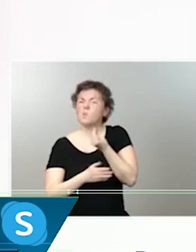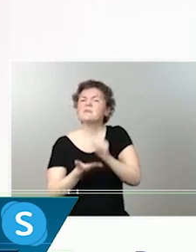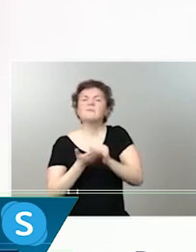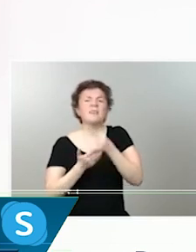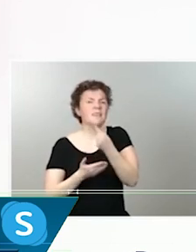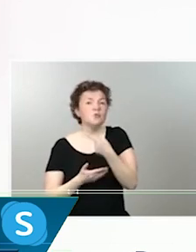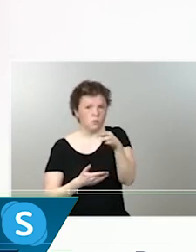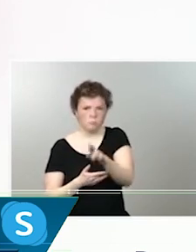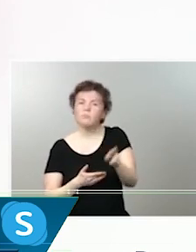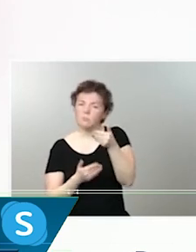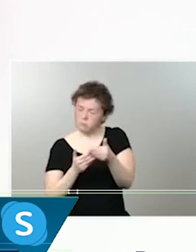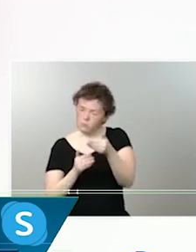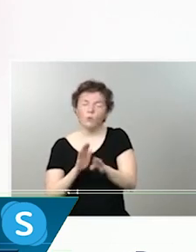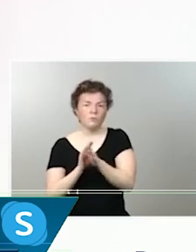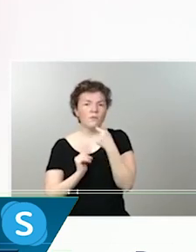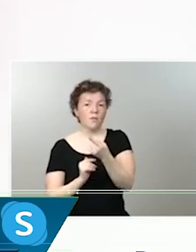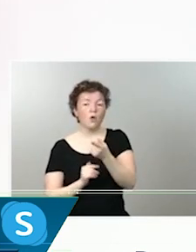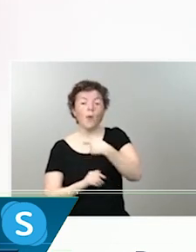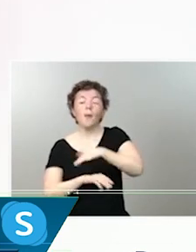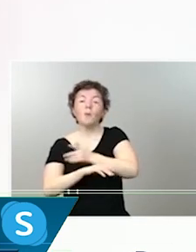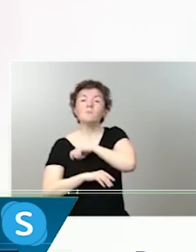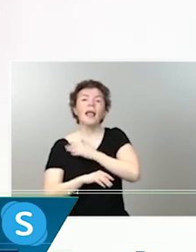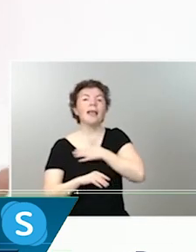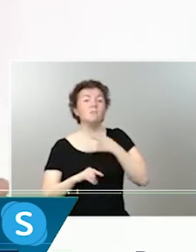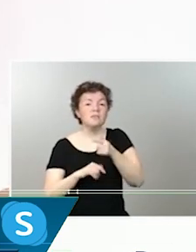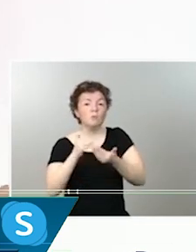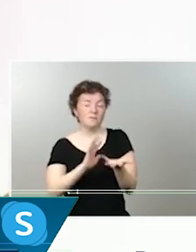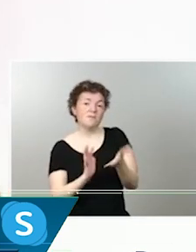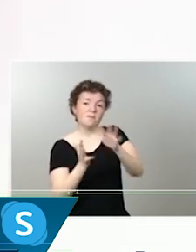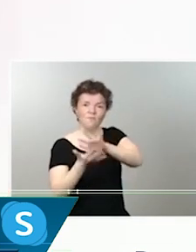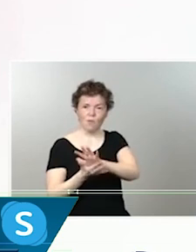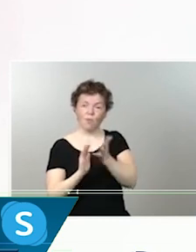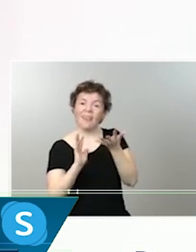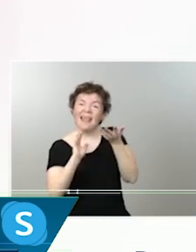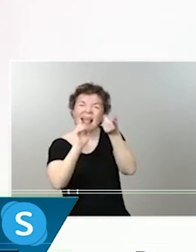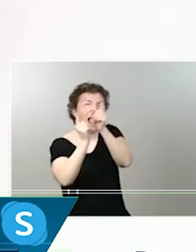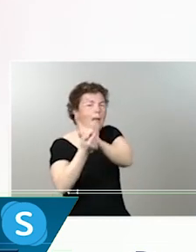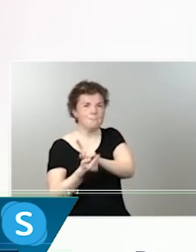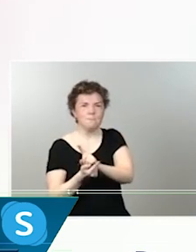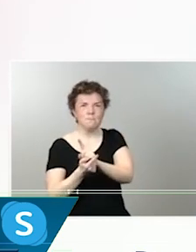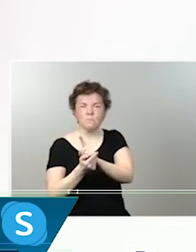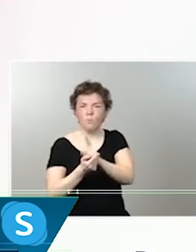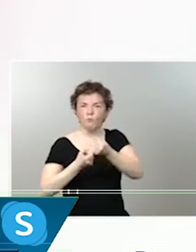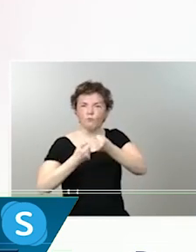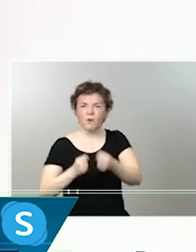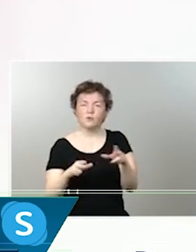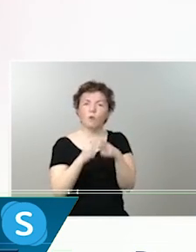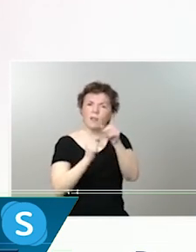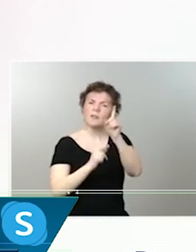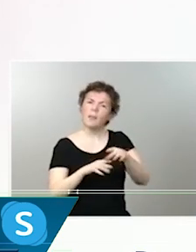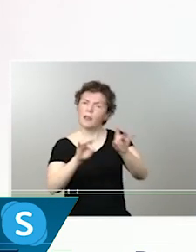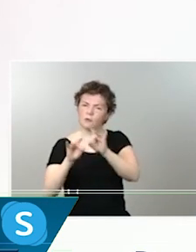asunto en españa en españa ya te digo que todavía me parece un cuatro y pico demasiado alto para lo desastre que sumerge